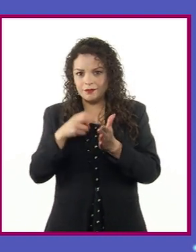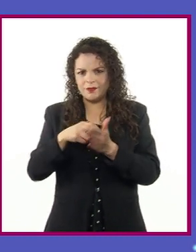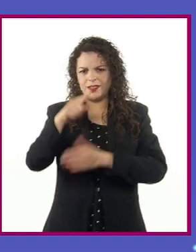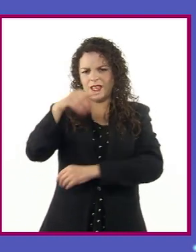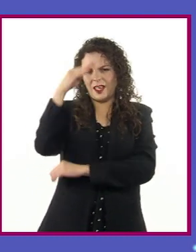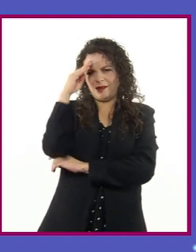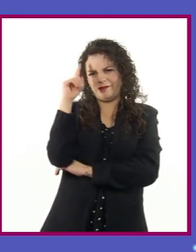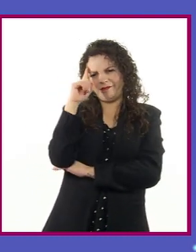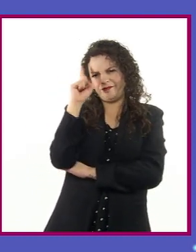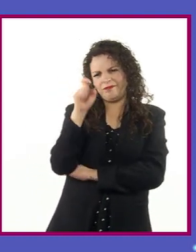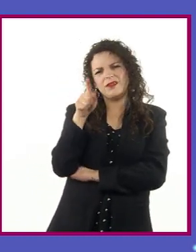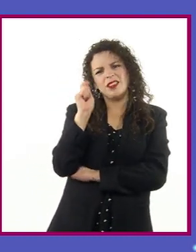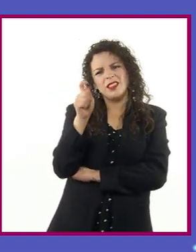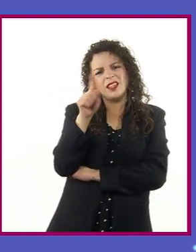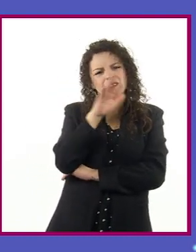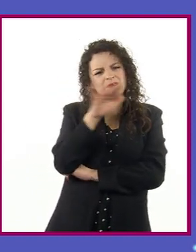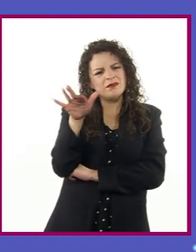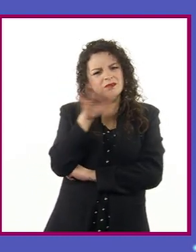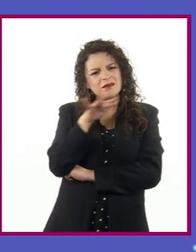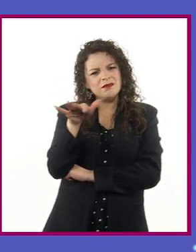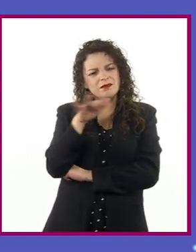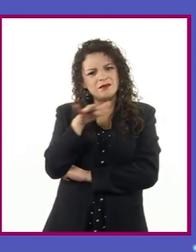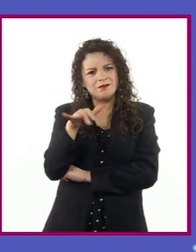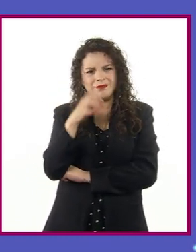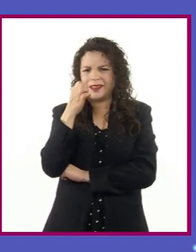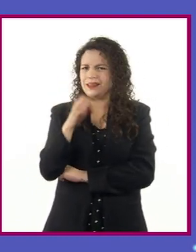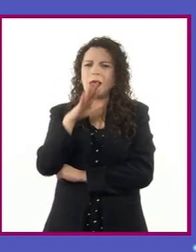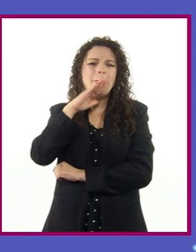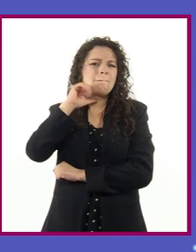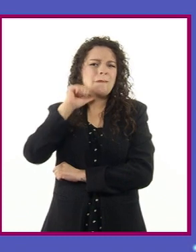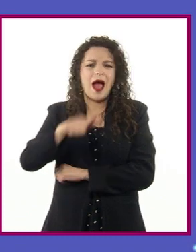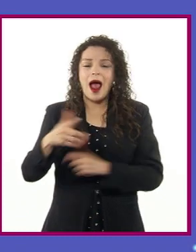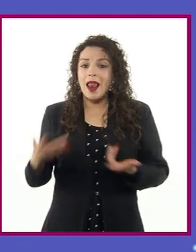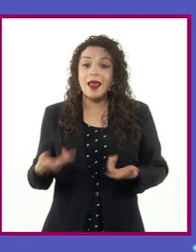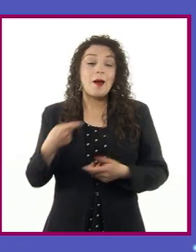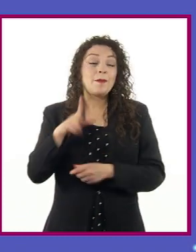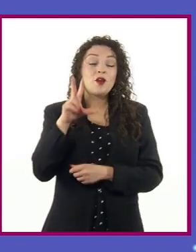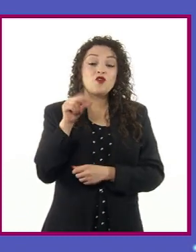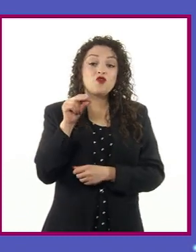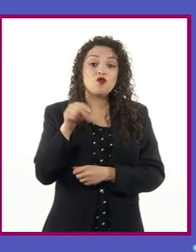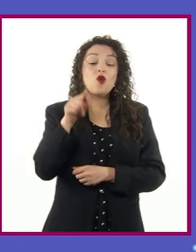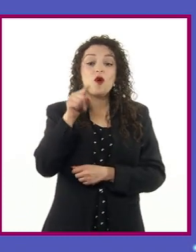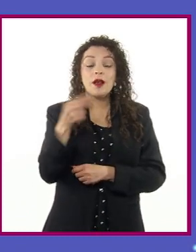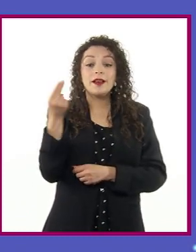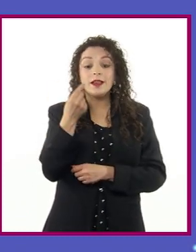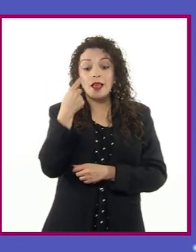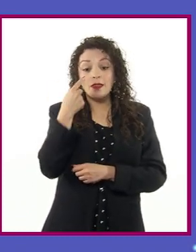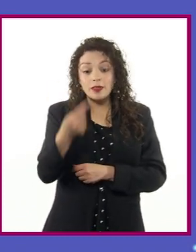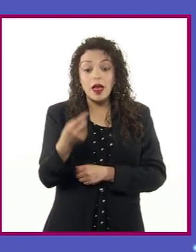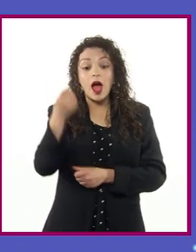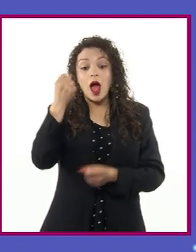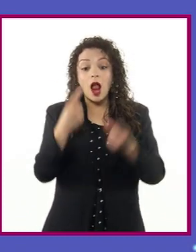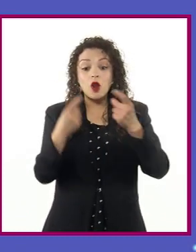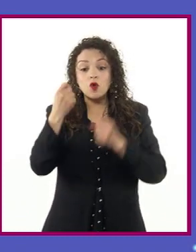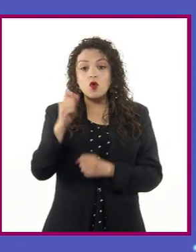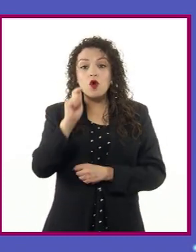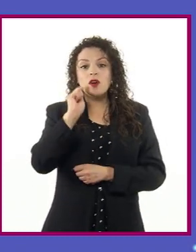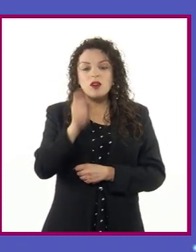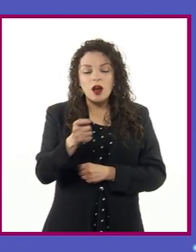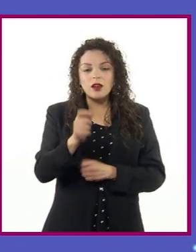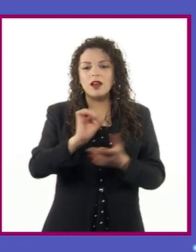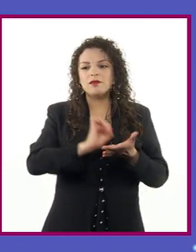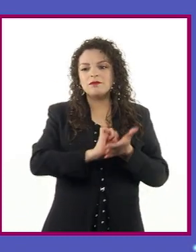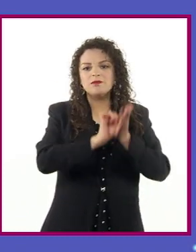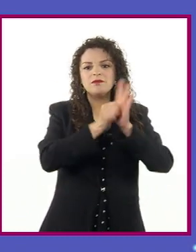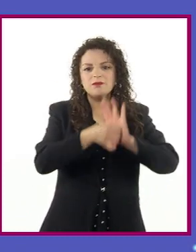pensar que todo el texto ha sido un fracaso. Sin embargo, podemos deducir algunos signos que nos indican